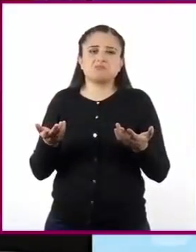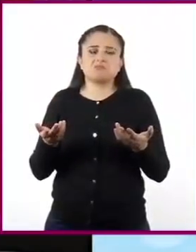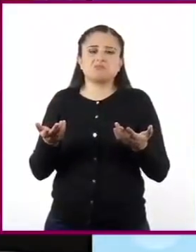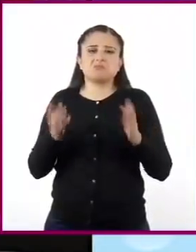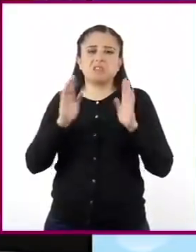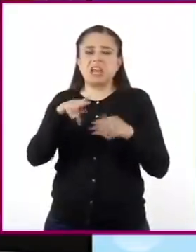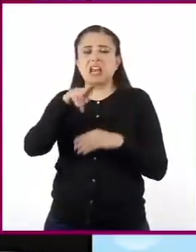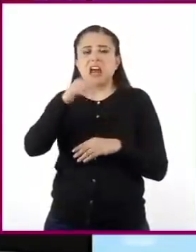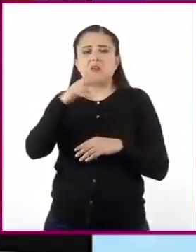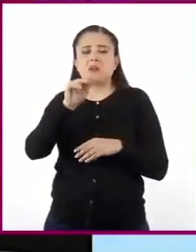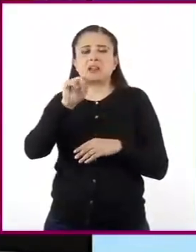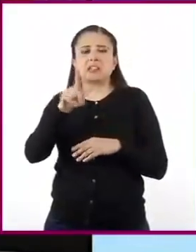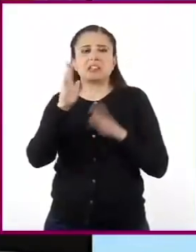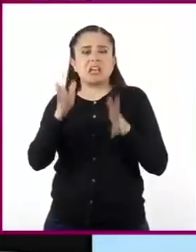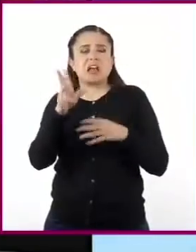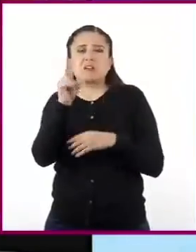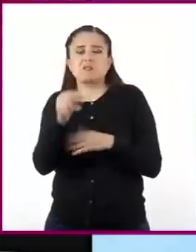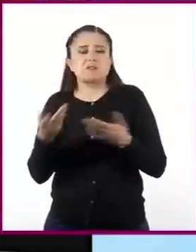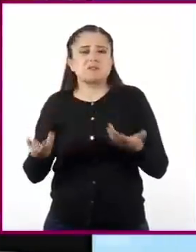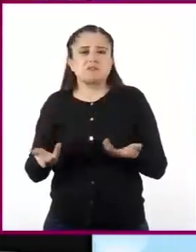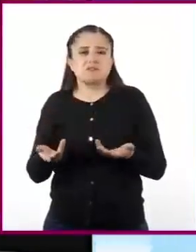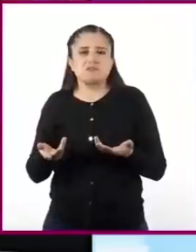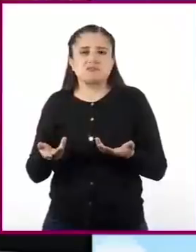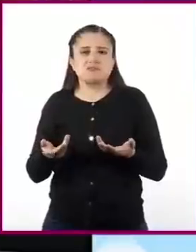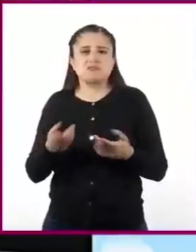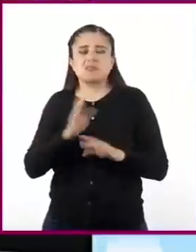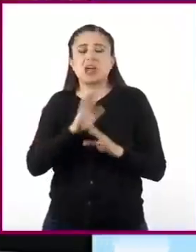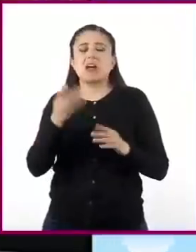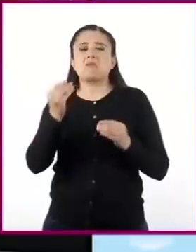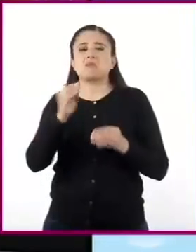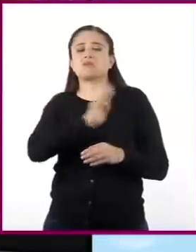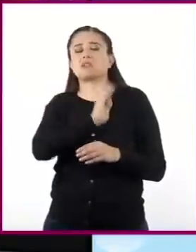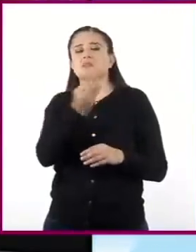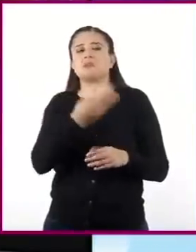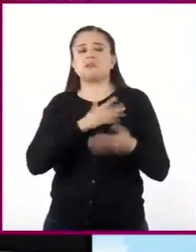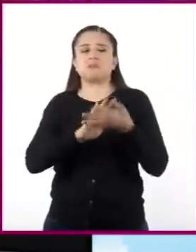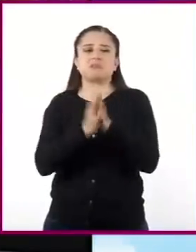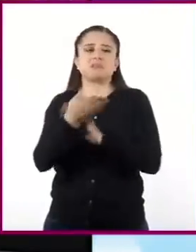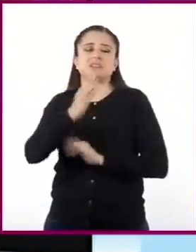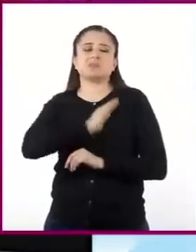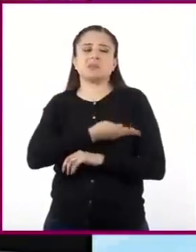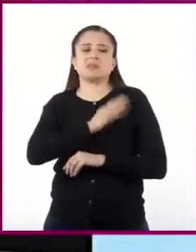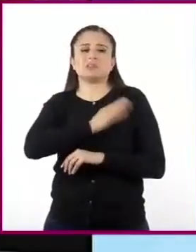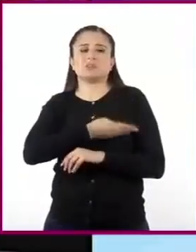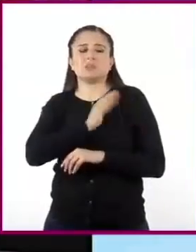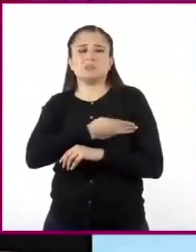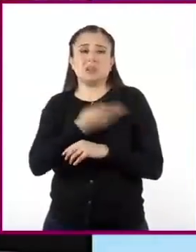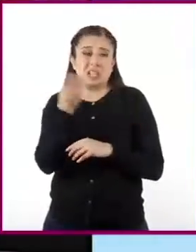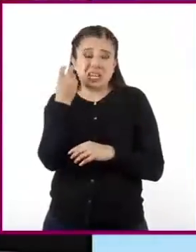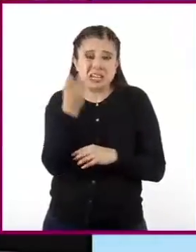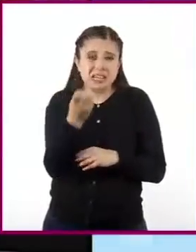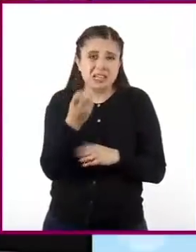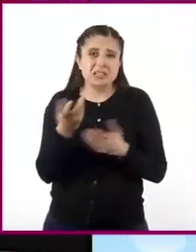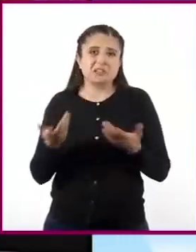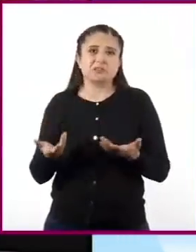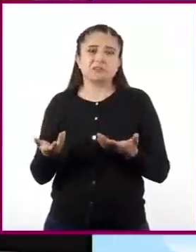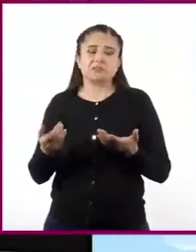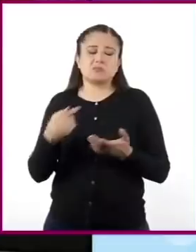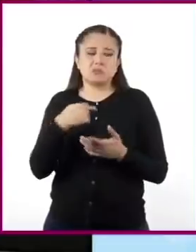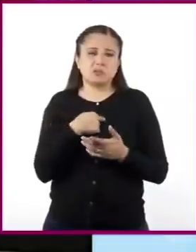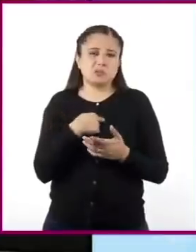es náhuatl, digamos, ya está castellanizado todo. Entonces lo que